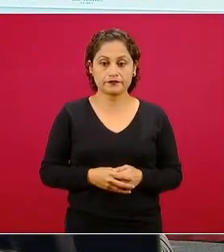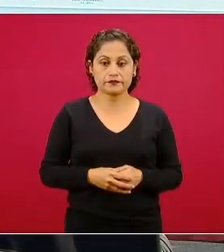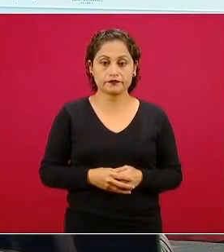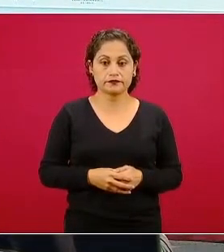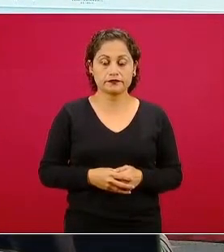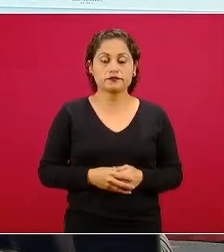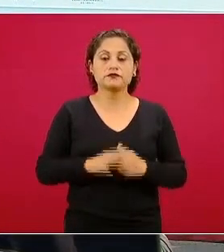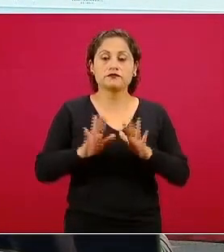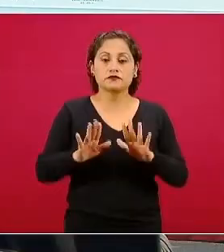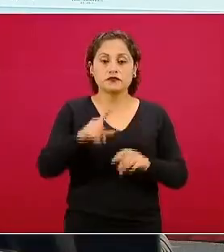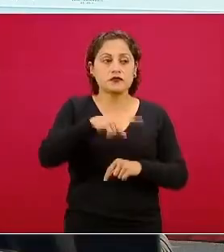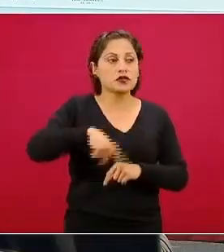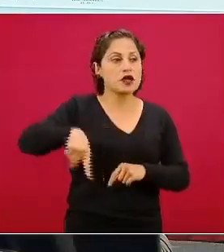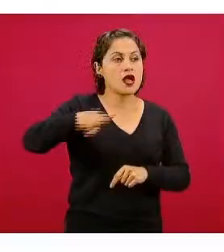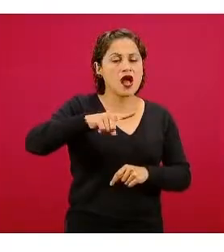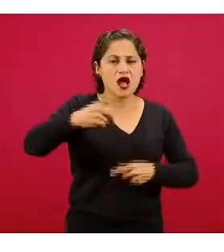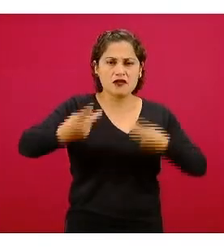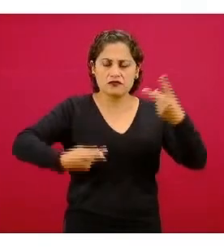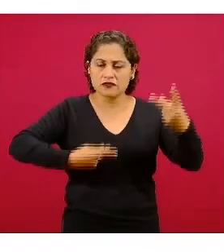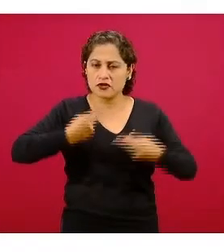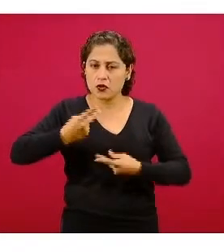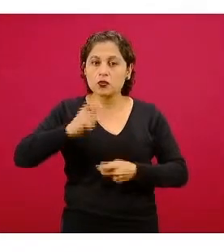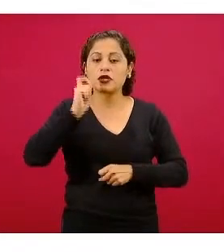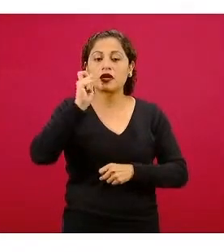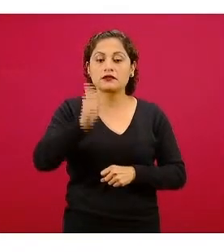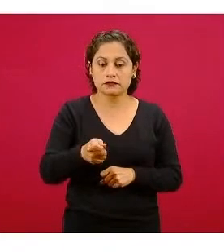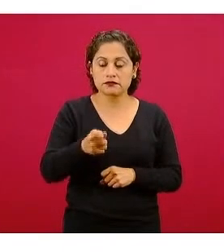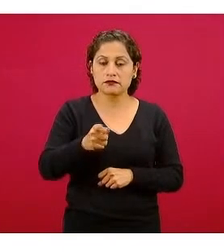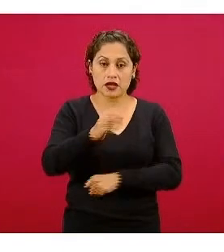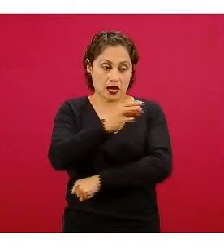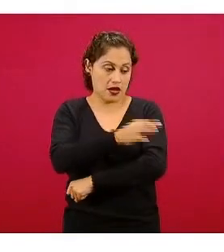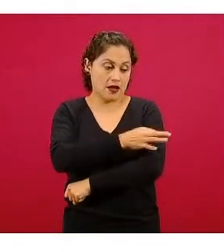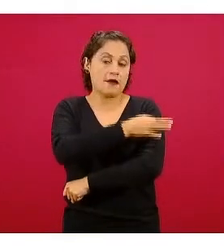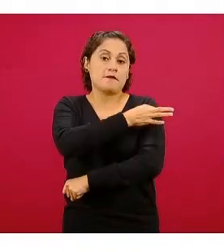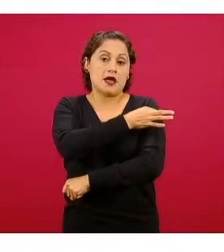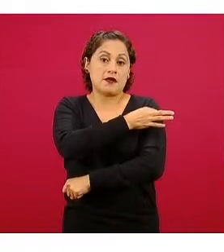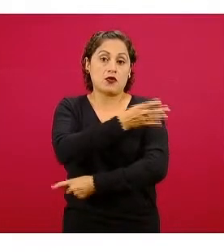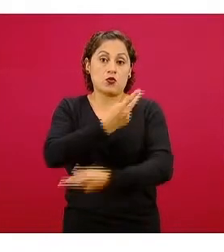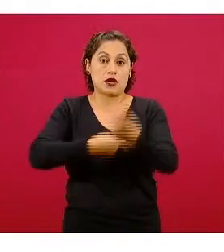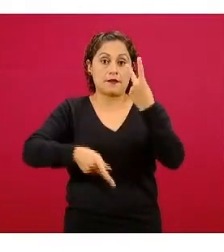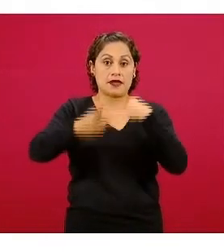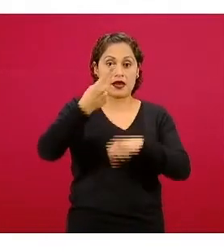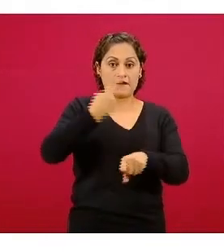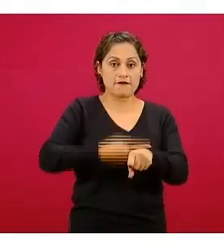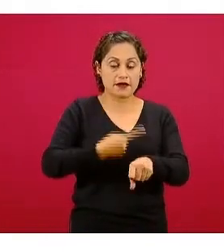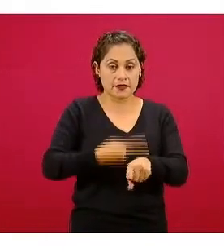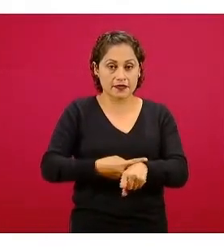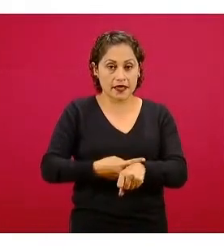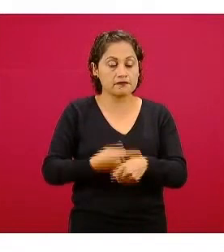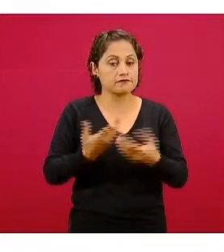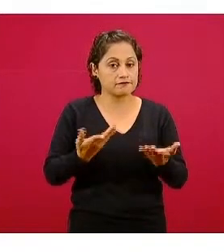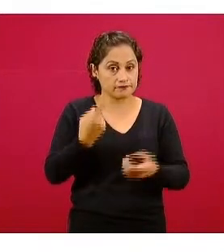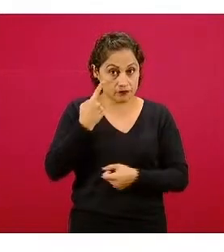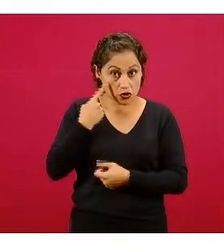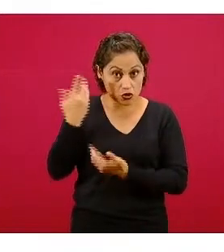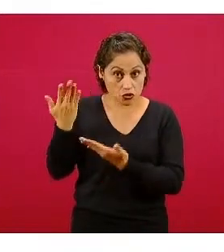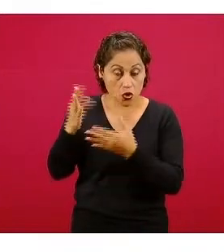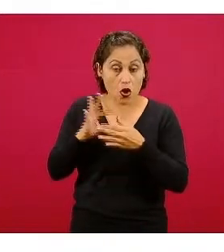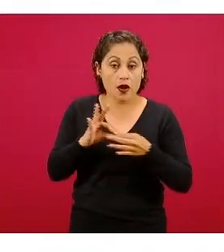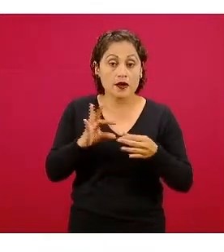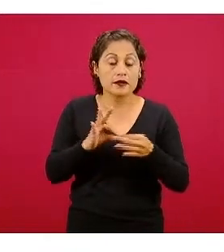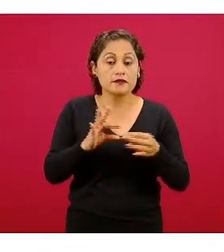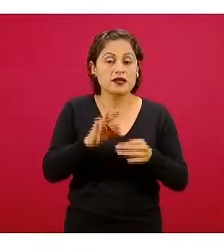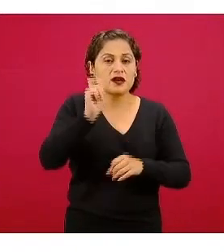Una de las preguntas que siempre nos hacen es, ¿la vacuna puede generar la enfermedad? En este gráfico les estoy tratando de